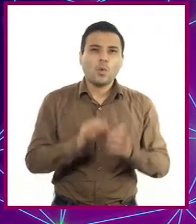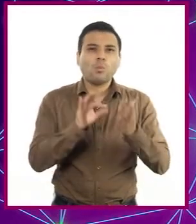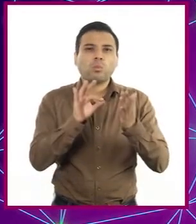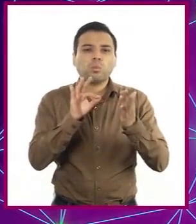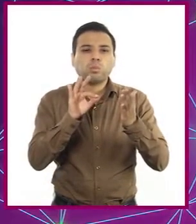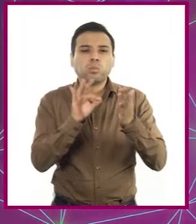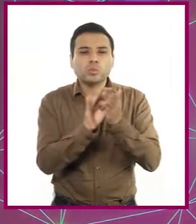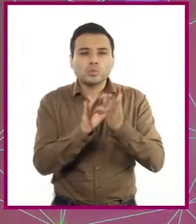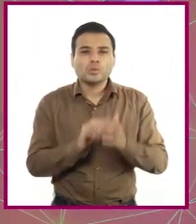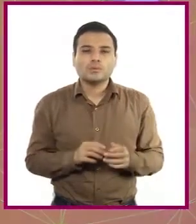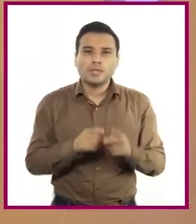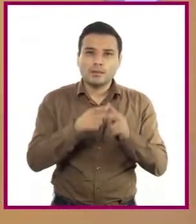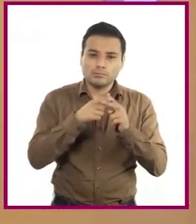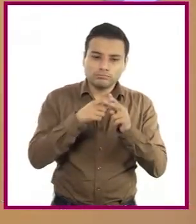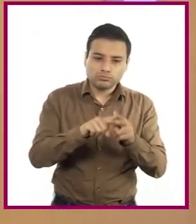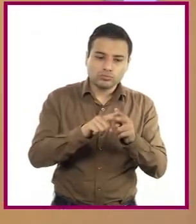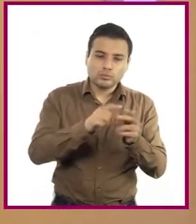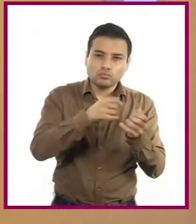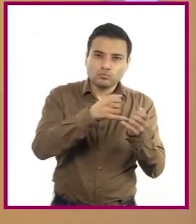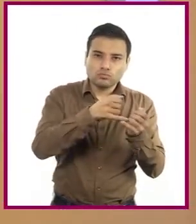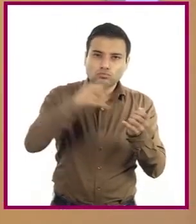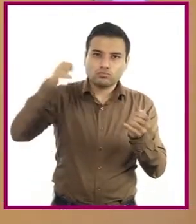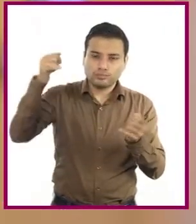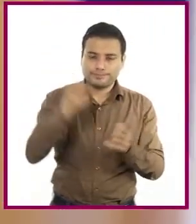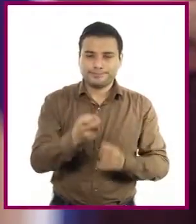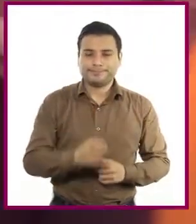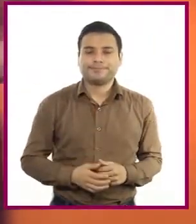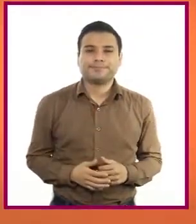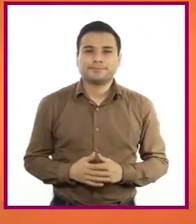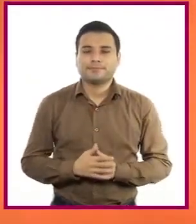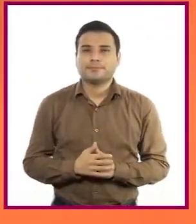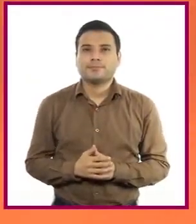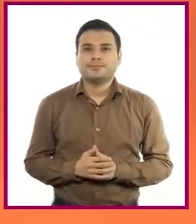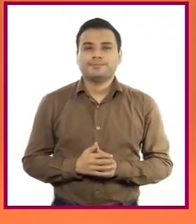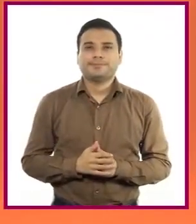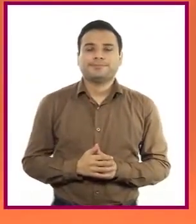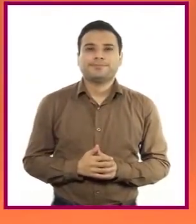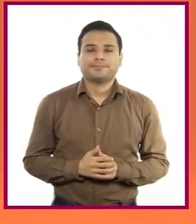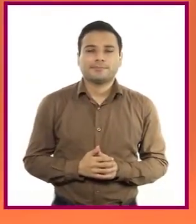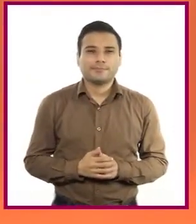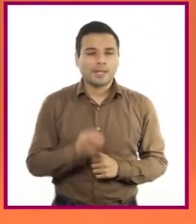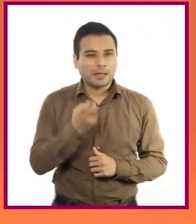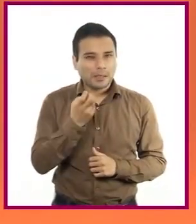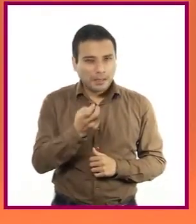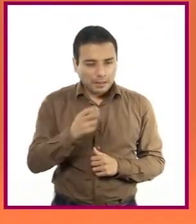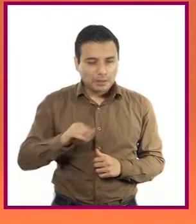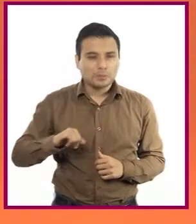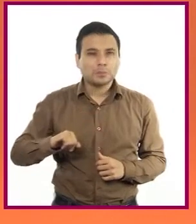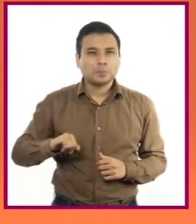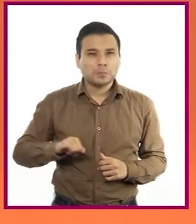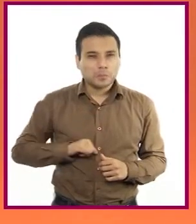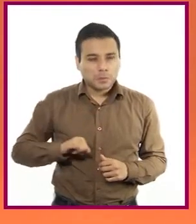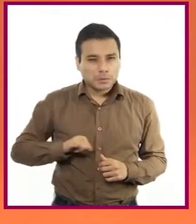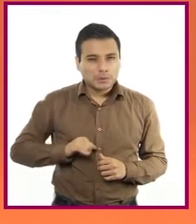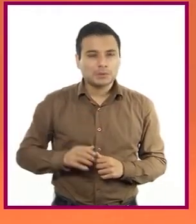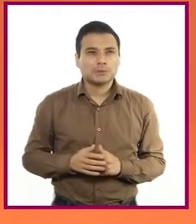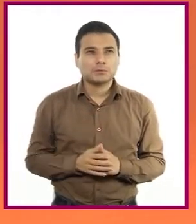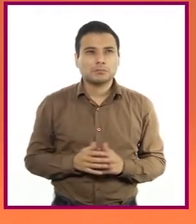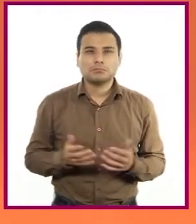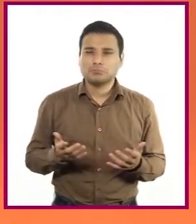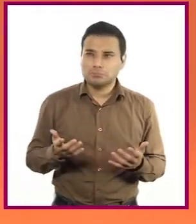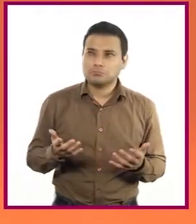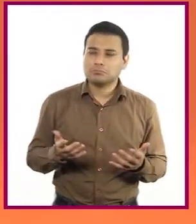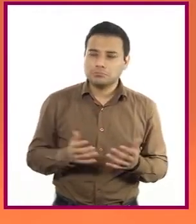el cual la recta corta al eje de la y. Esto me parece interesante, maestra. El valor de la razón